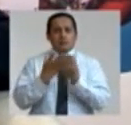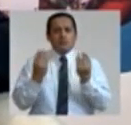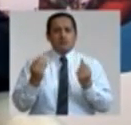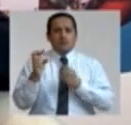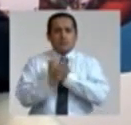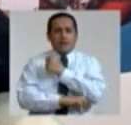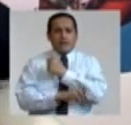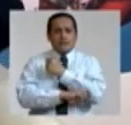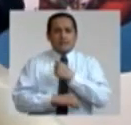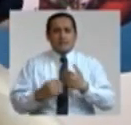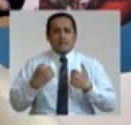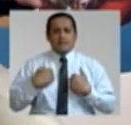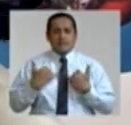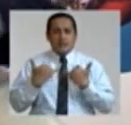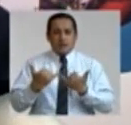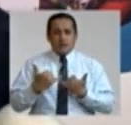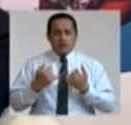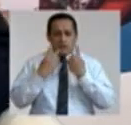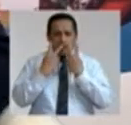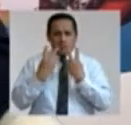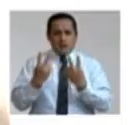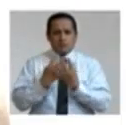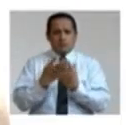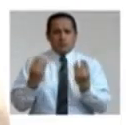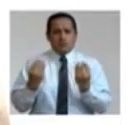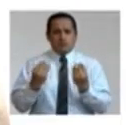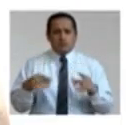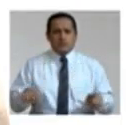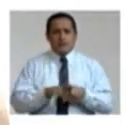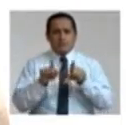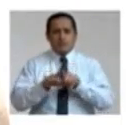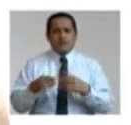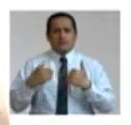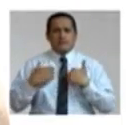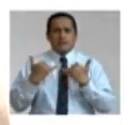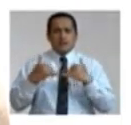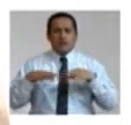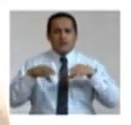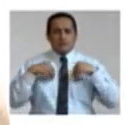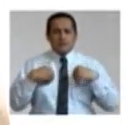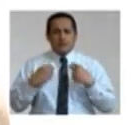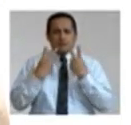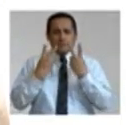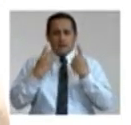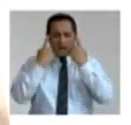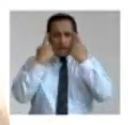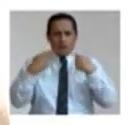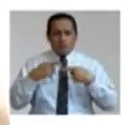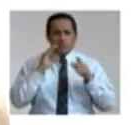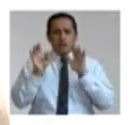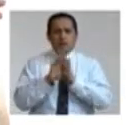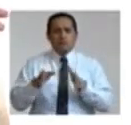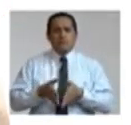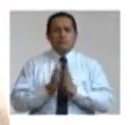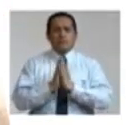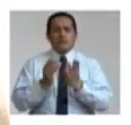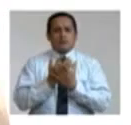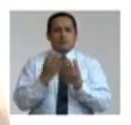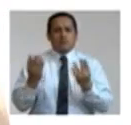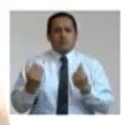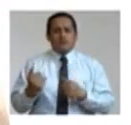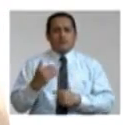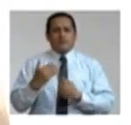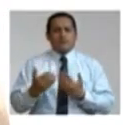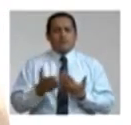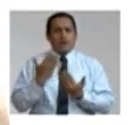los países cuando tienen este tipo de internos. Dignidad que, por ejemplo, se da cuando se acoge este extremo en el que piden una